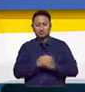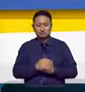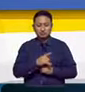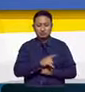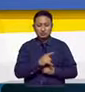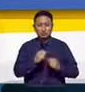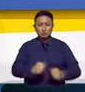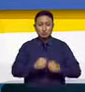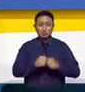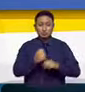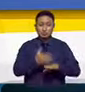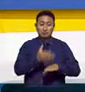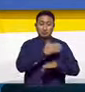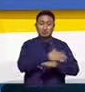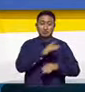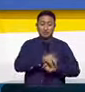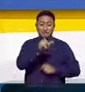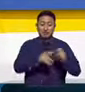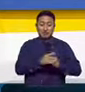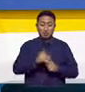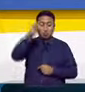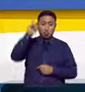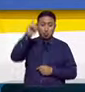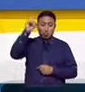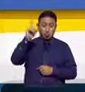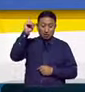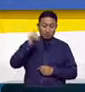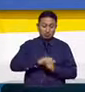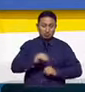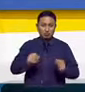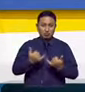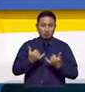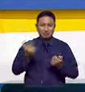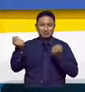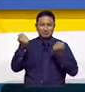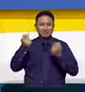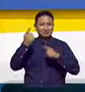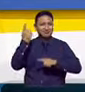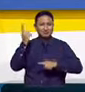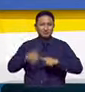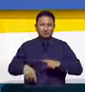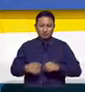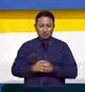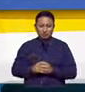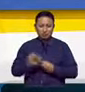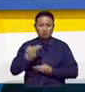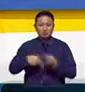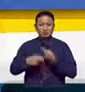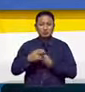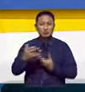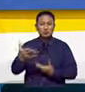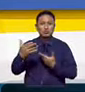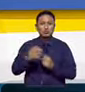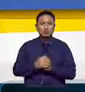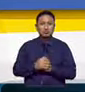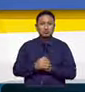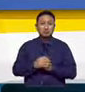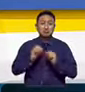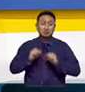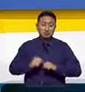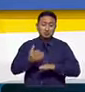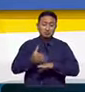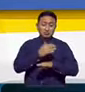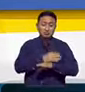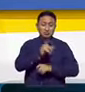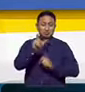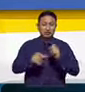tipo aplanadora, alzamanos, a la ingobernabilidad, a las negociaciones políticas que también cansaron en su momento